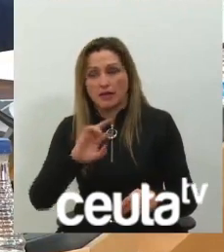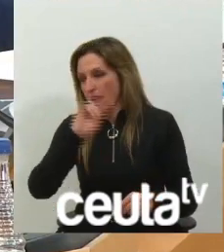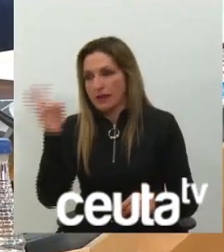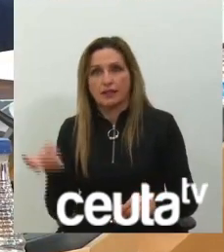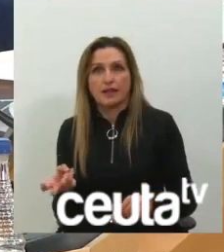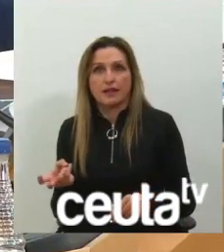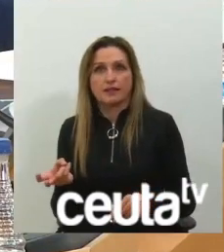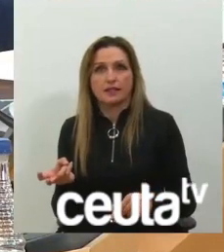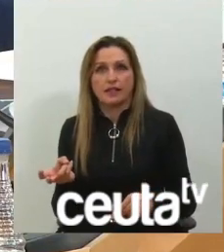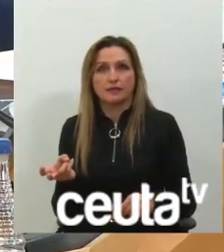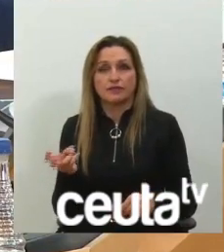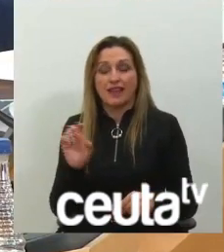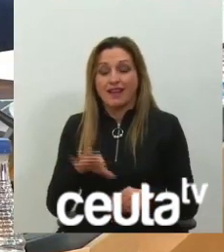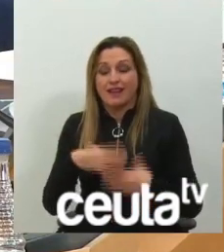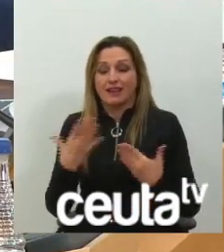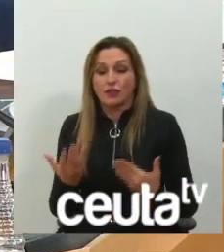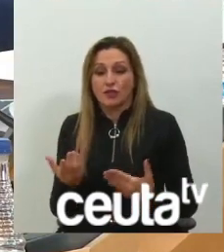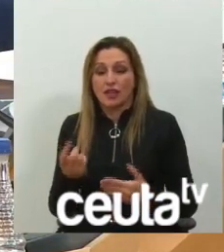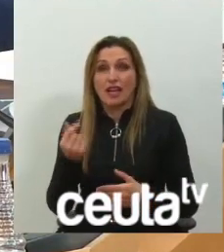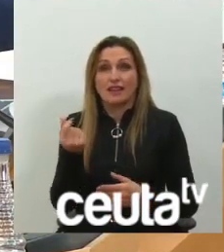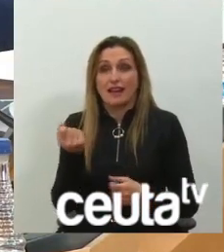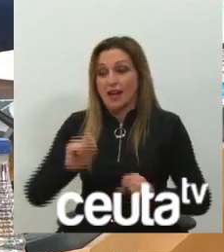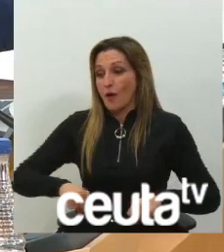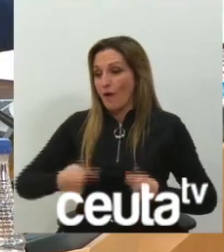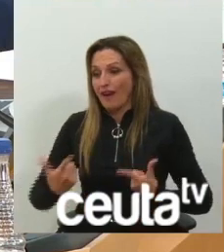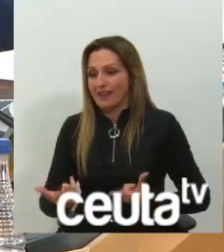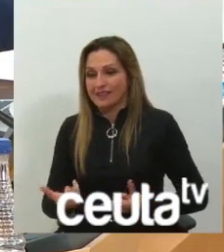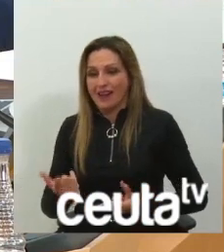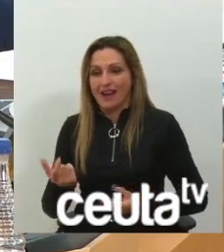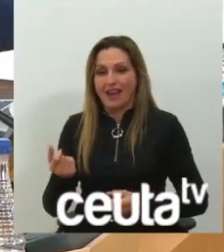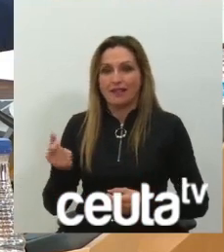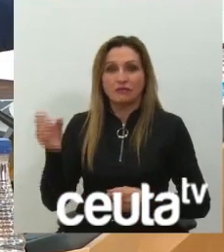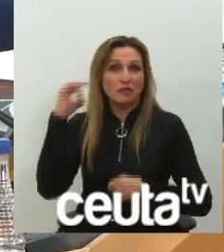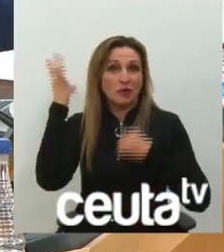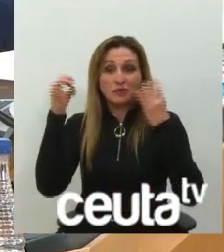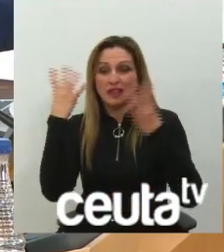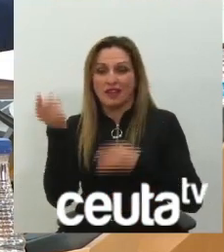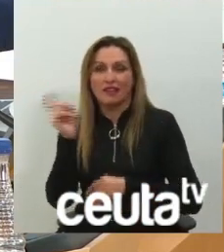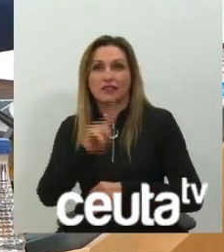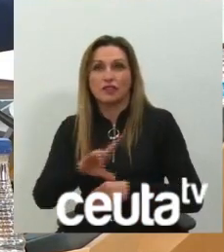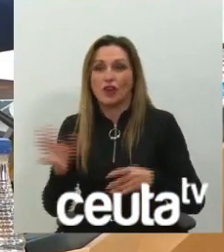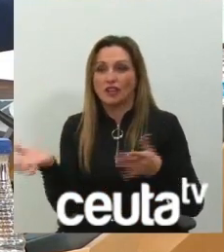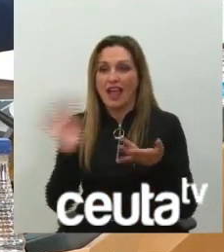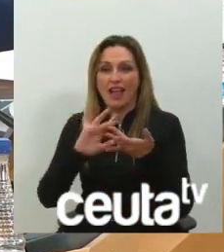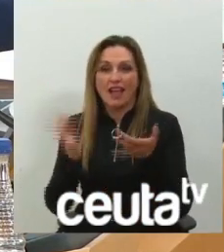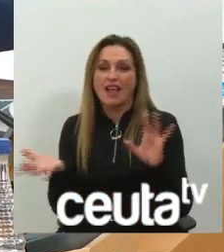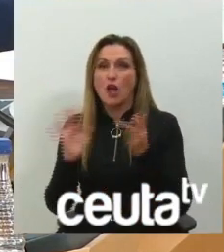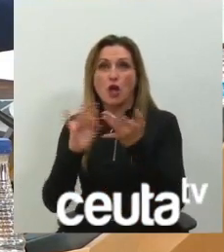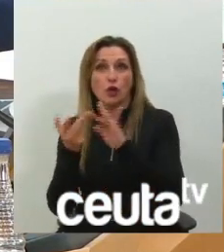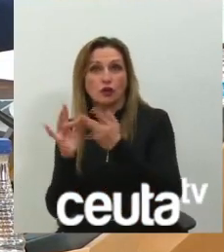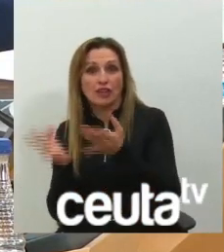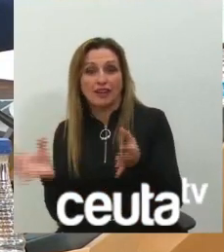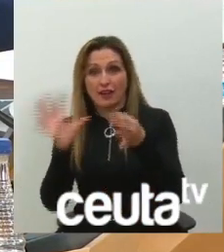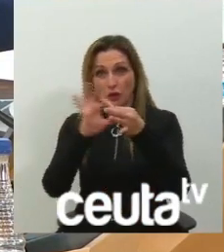pueden ver en vez de gastarnos dinero en tonterías vamos a gastarnos los en conectar a los territorios que necesites que necesitan ser